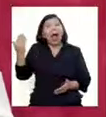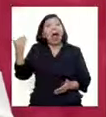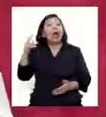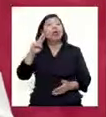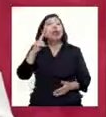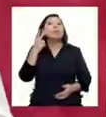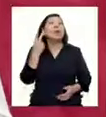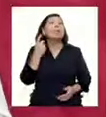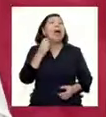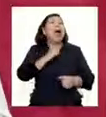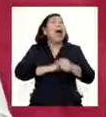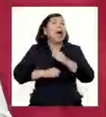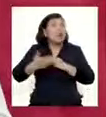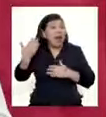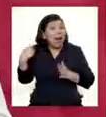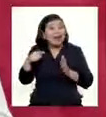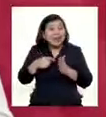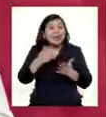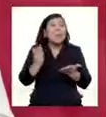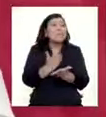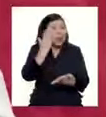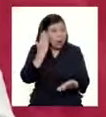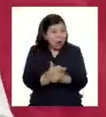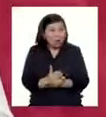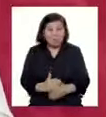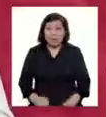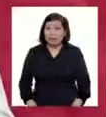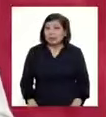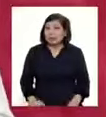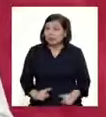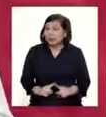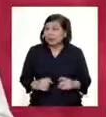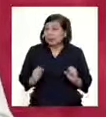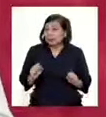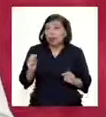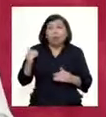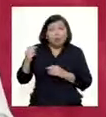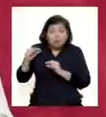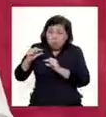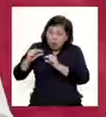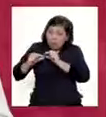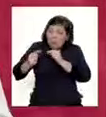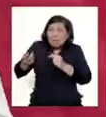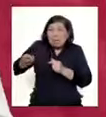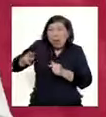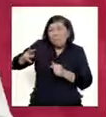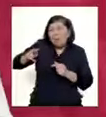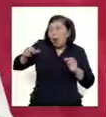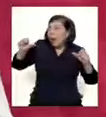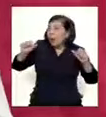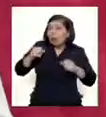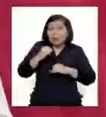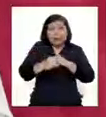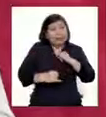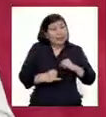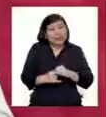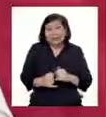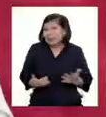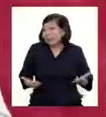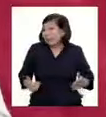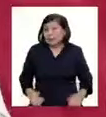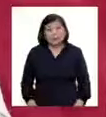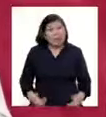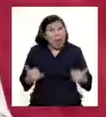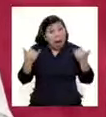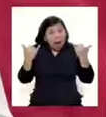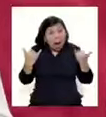el 2021 se presentan estas cuestiones y que lógicamente se han venido agravando a nivel internacional. En